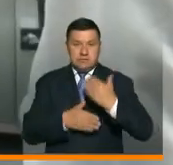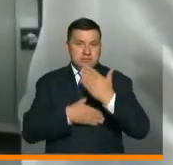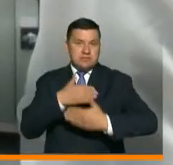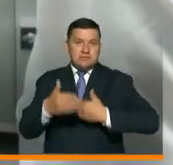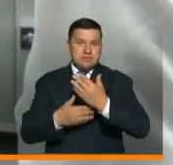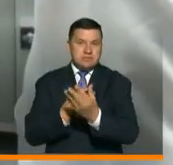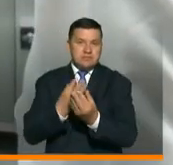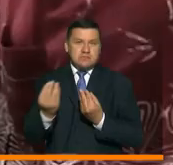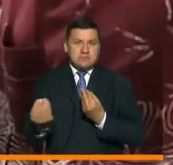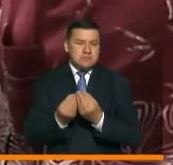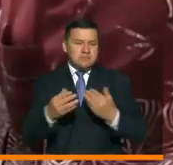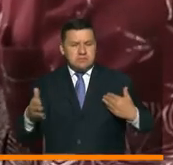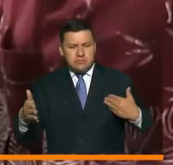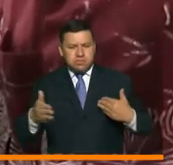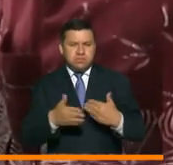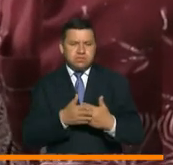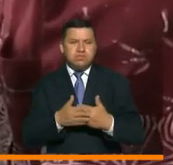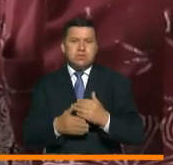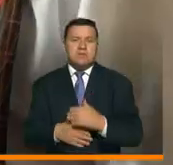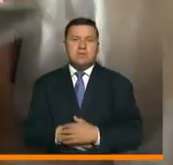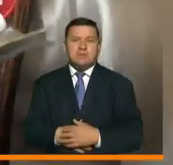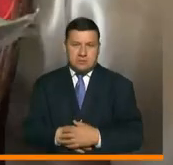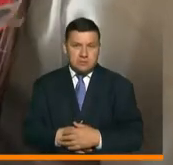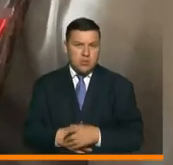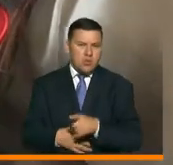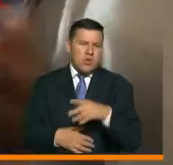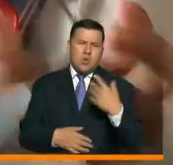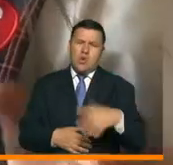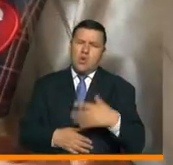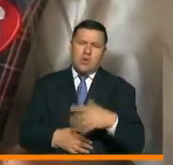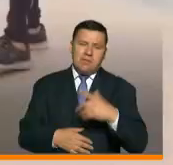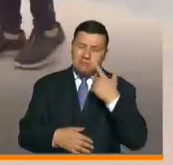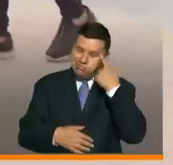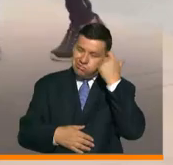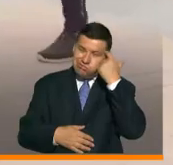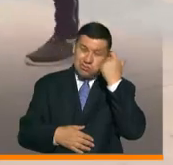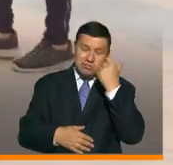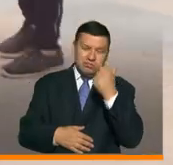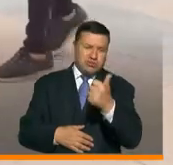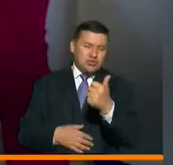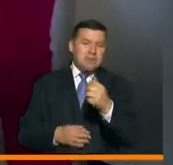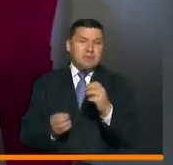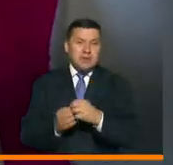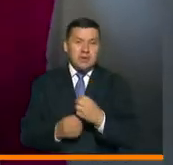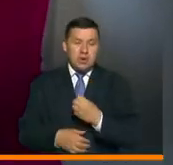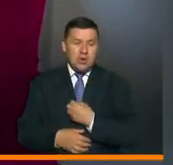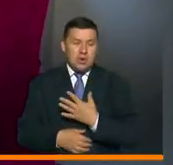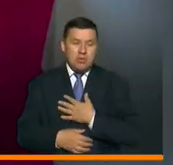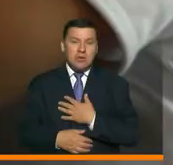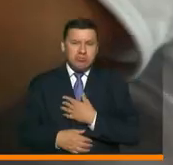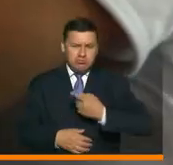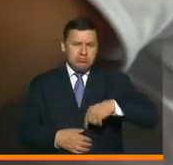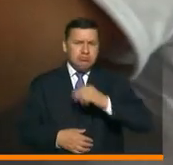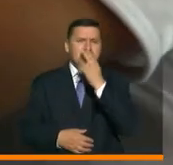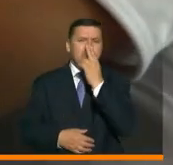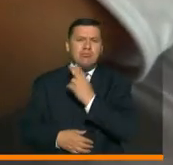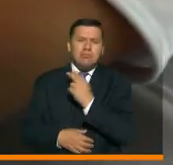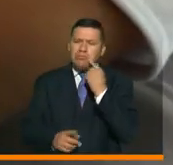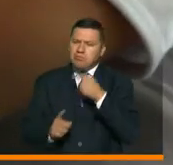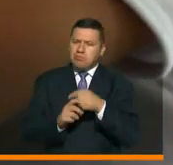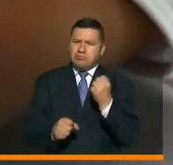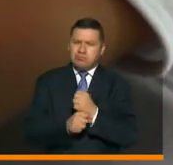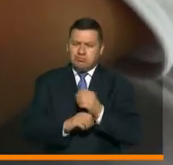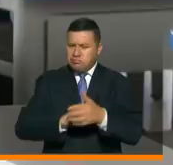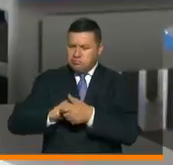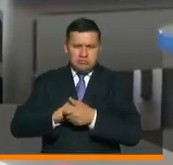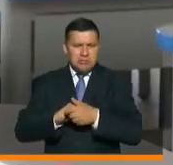procesos de alternancia a lo largo de todo el territorio. Son muchos los retos, pero también las oportunidades. Estamos comprometidos y trabajando